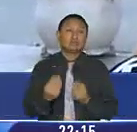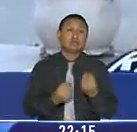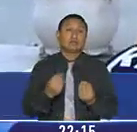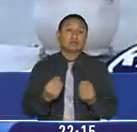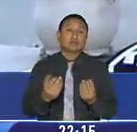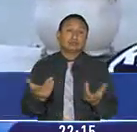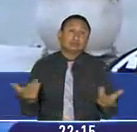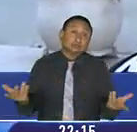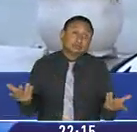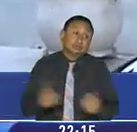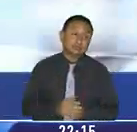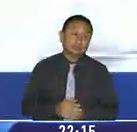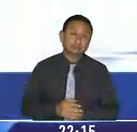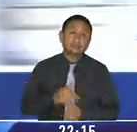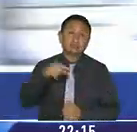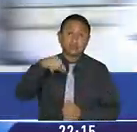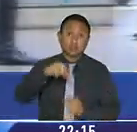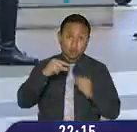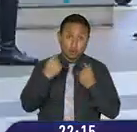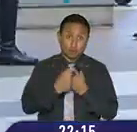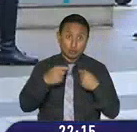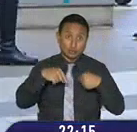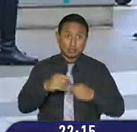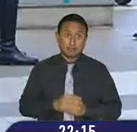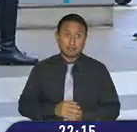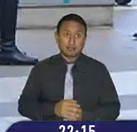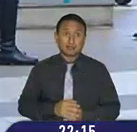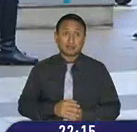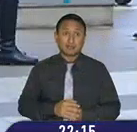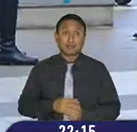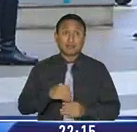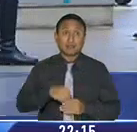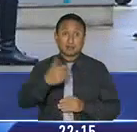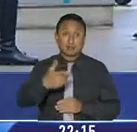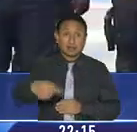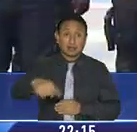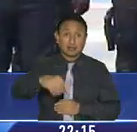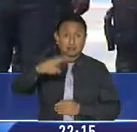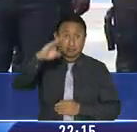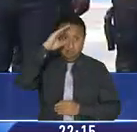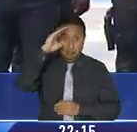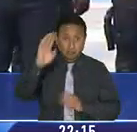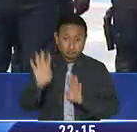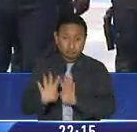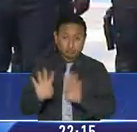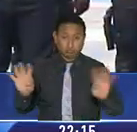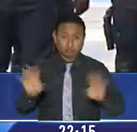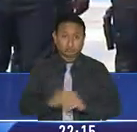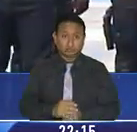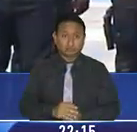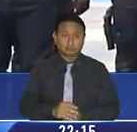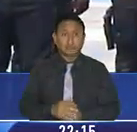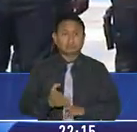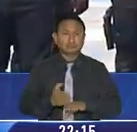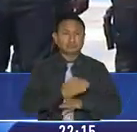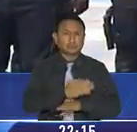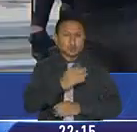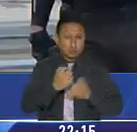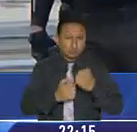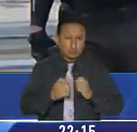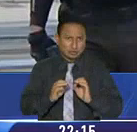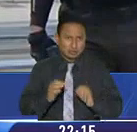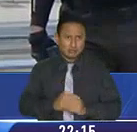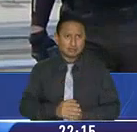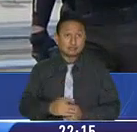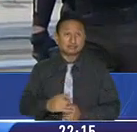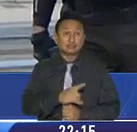alternativa. Si los carteles están aquí. Un piquete formaba en el pasaje, que nada tiene que ver con los últimos sucesos,